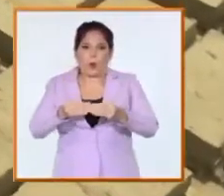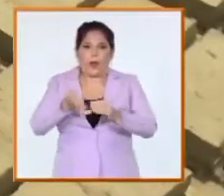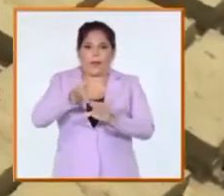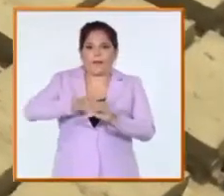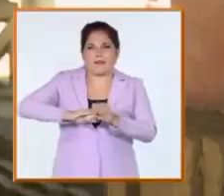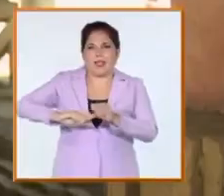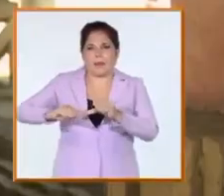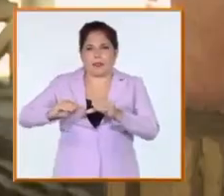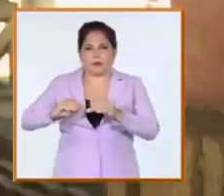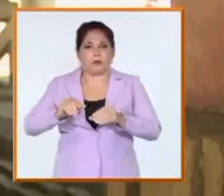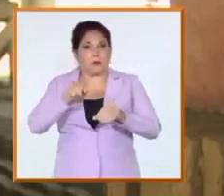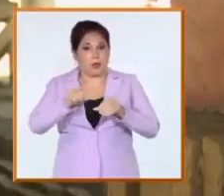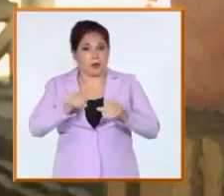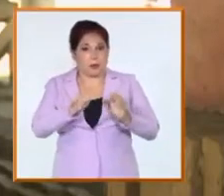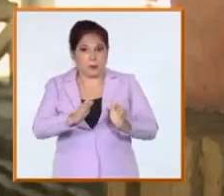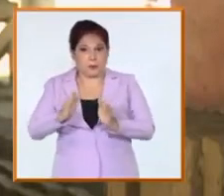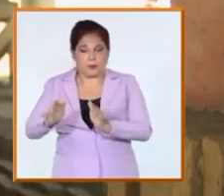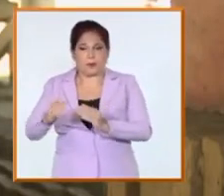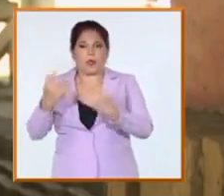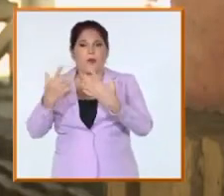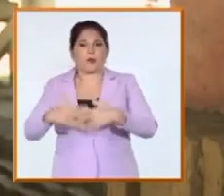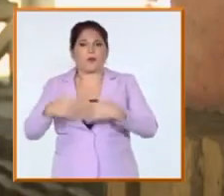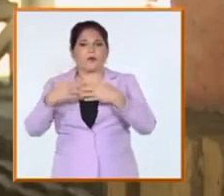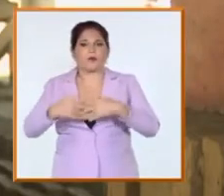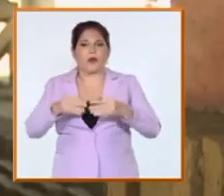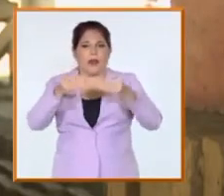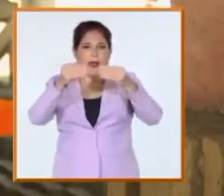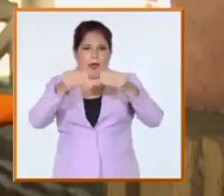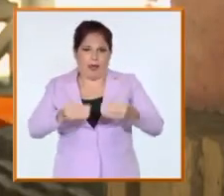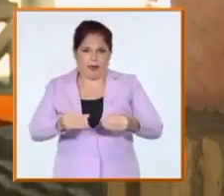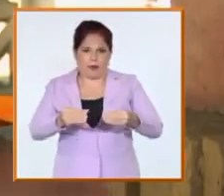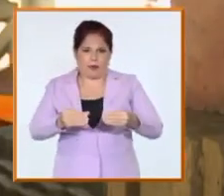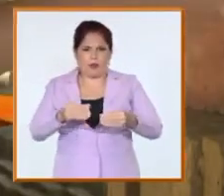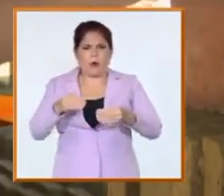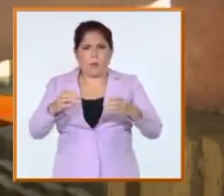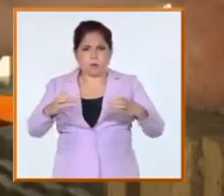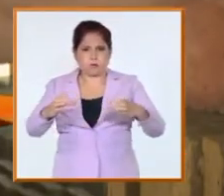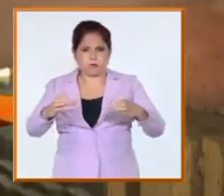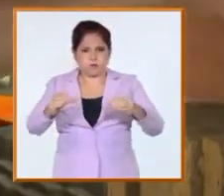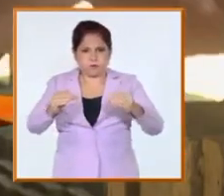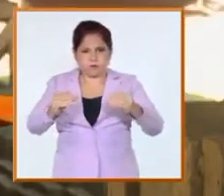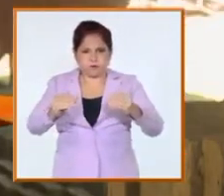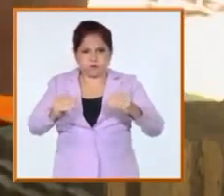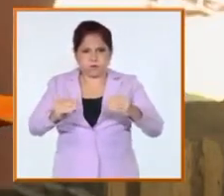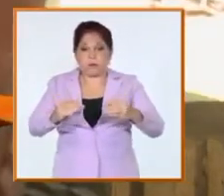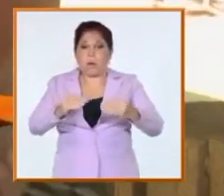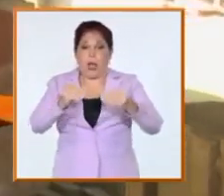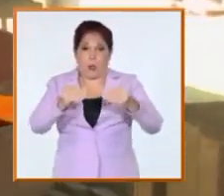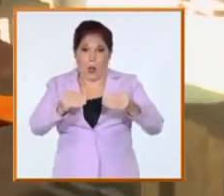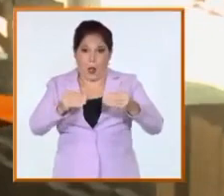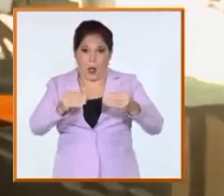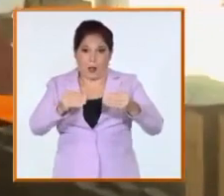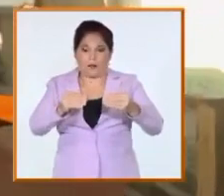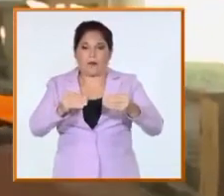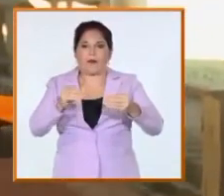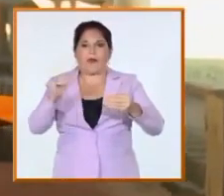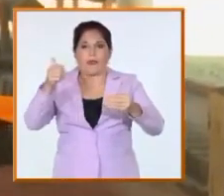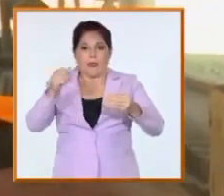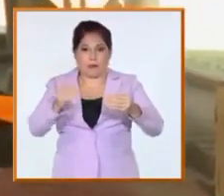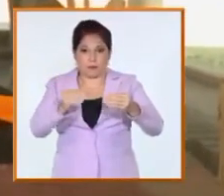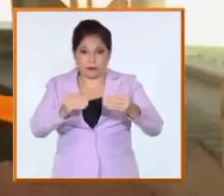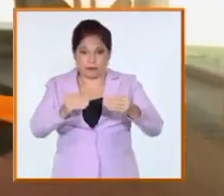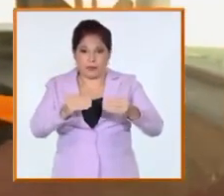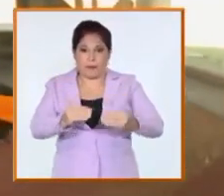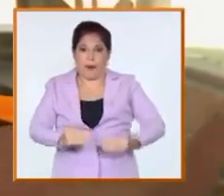un Tejar que se dedica a la producción de ladrillo en varios formatos ladrillos de pared elementos de pared como este